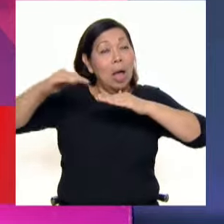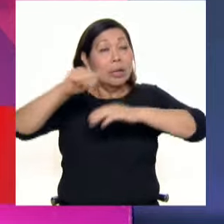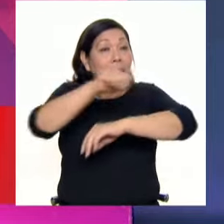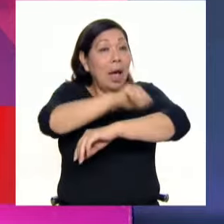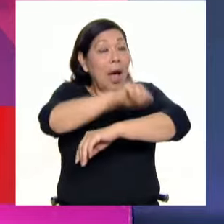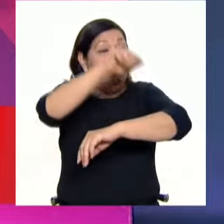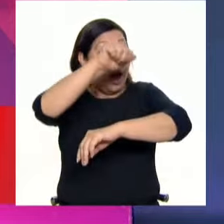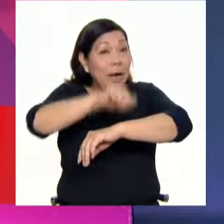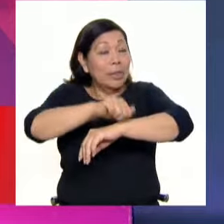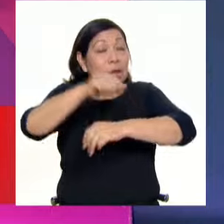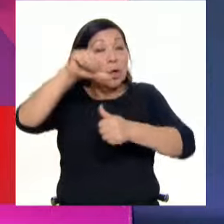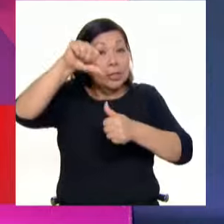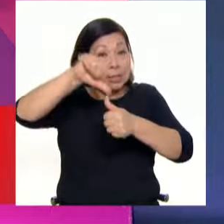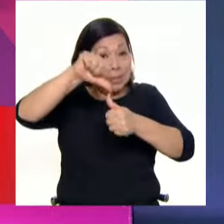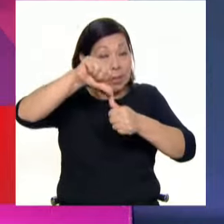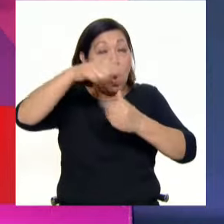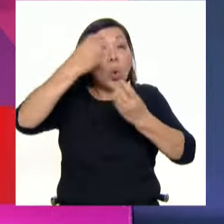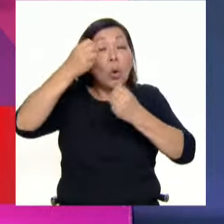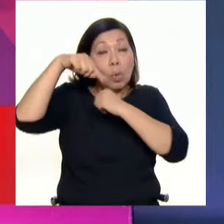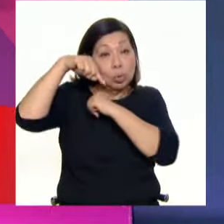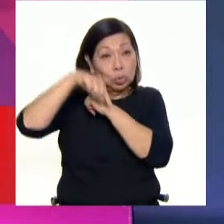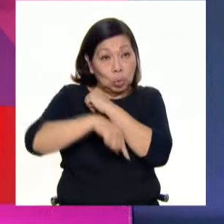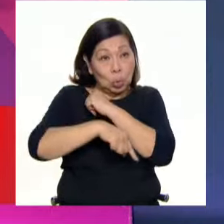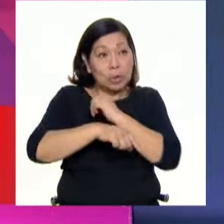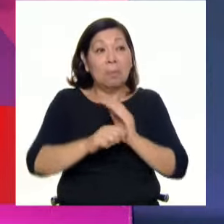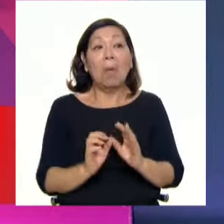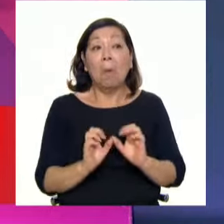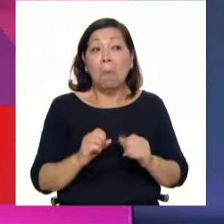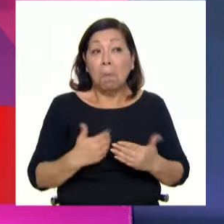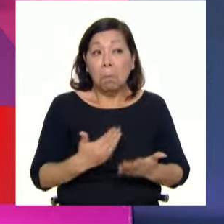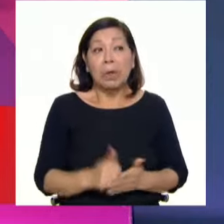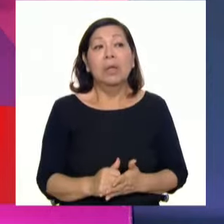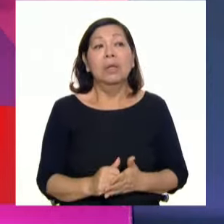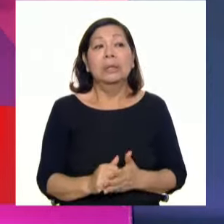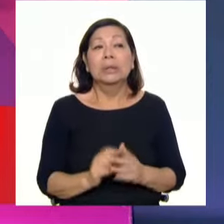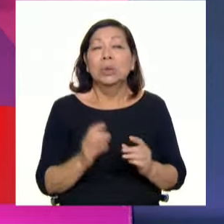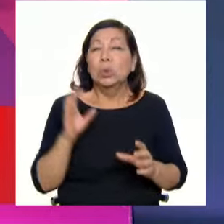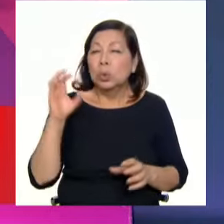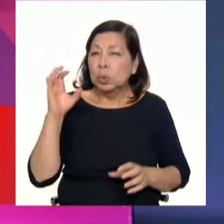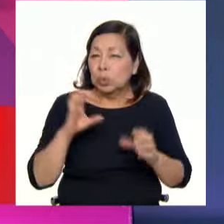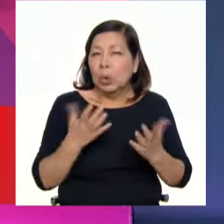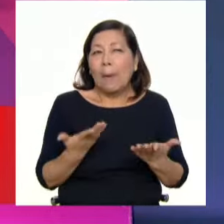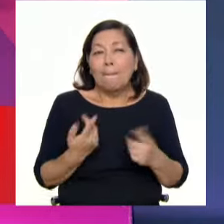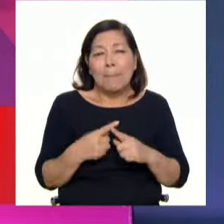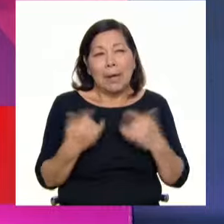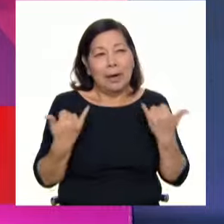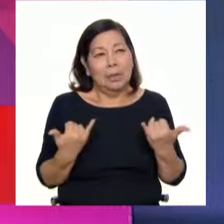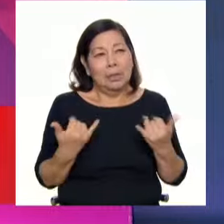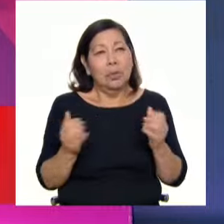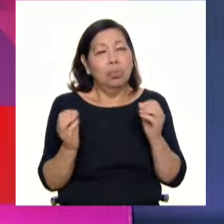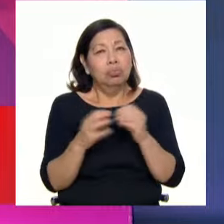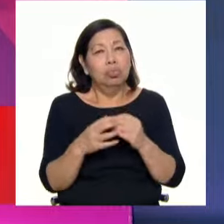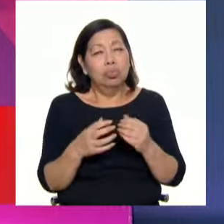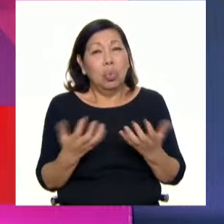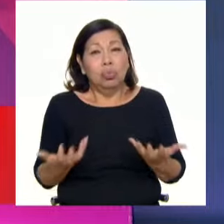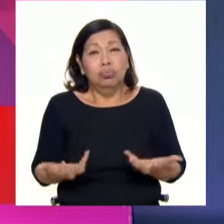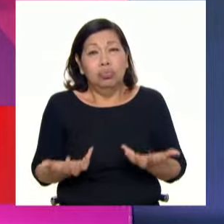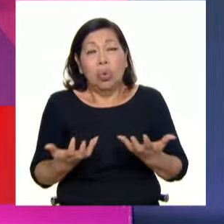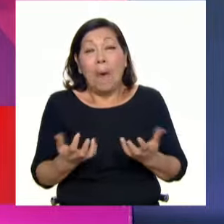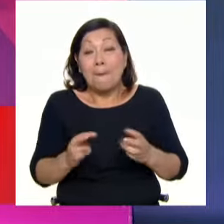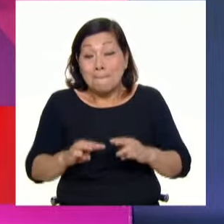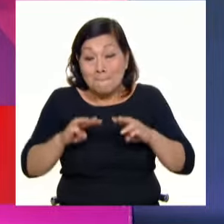tanto altoandina central como también sur. Además, también puede generar algunos eventos de lluvia, incluso este con el calentamiento del agua